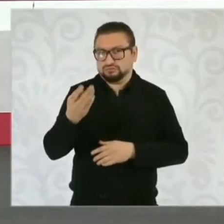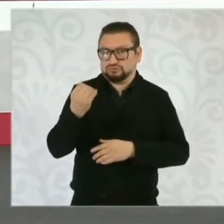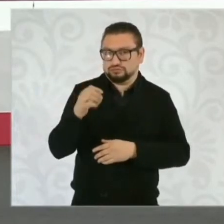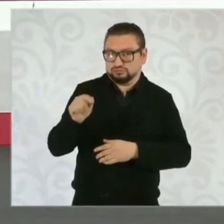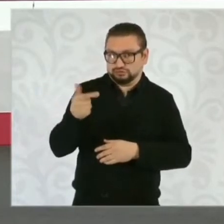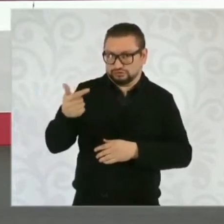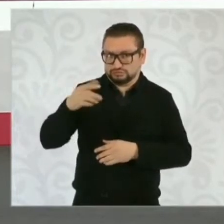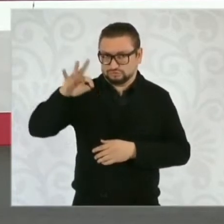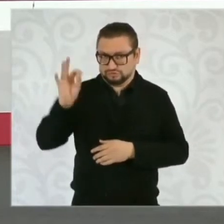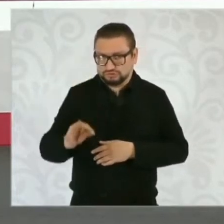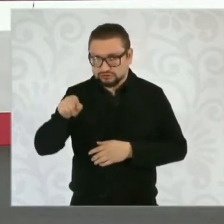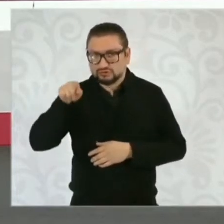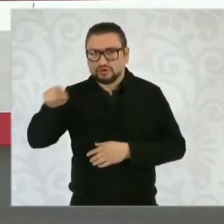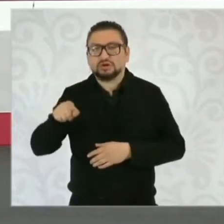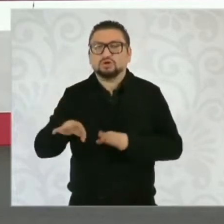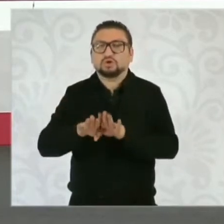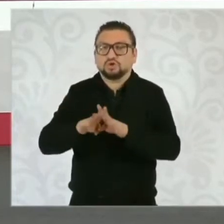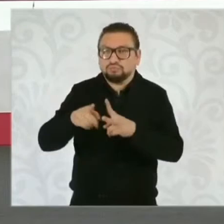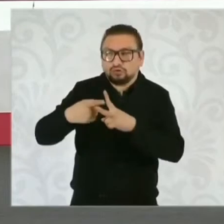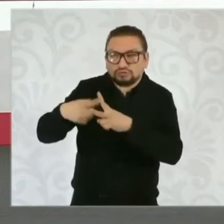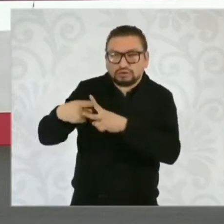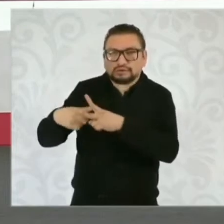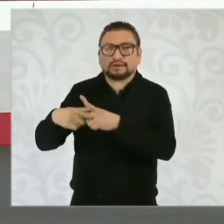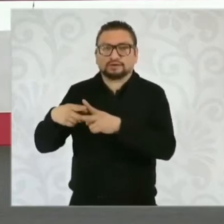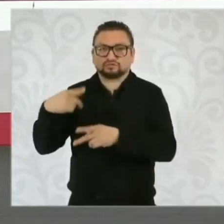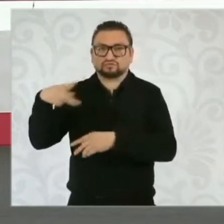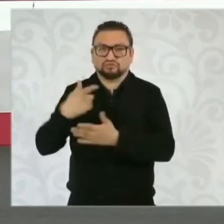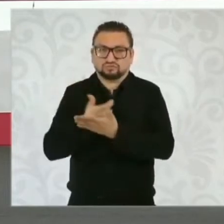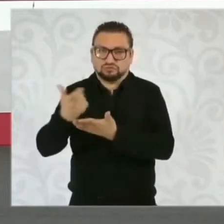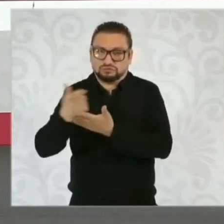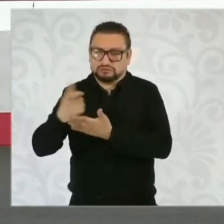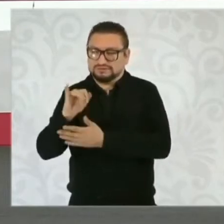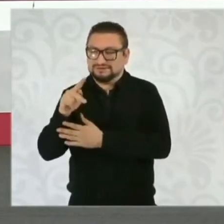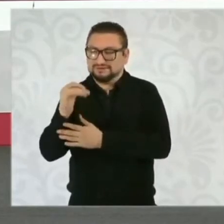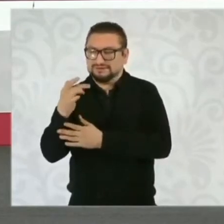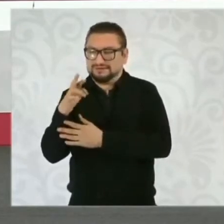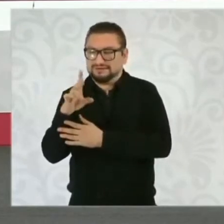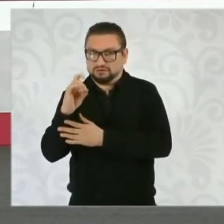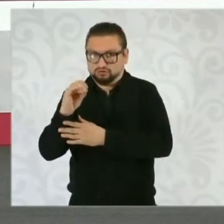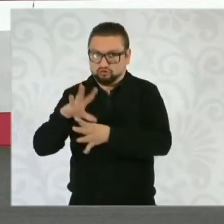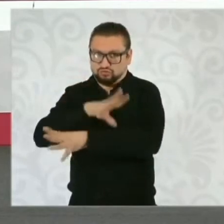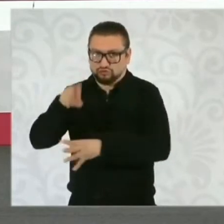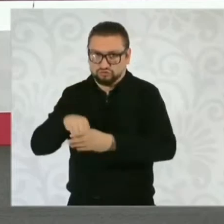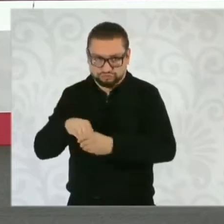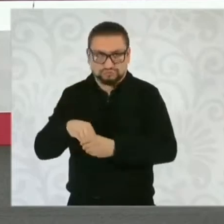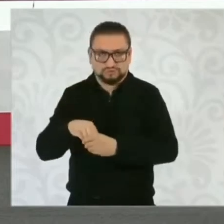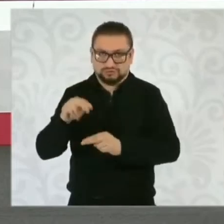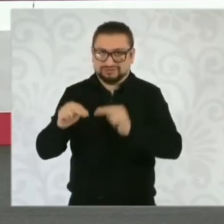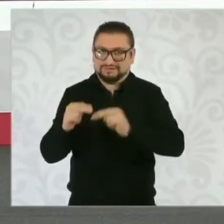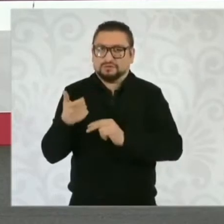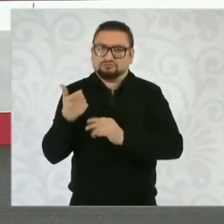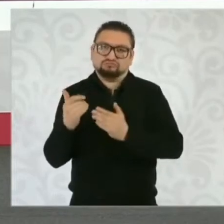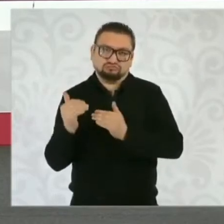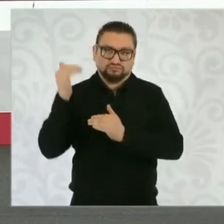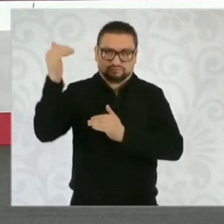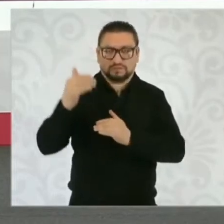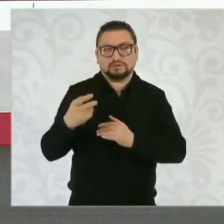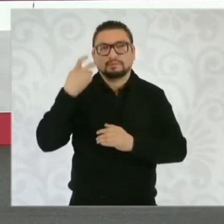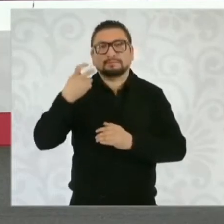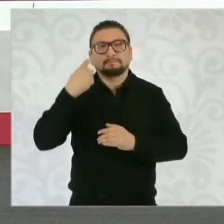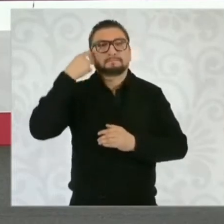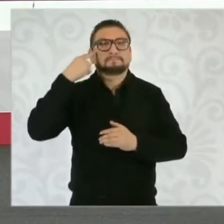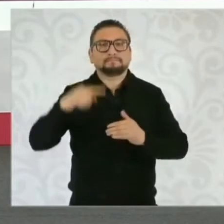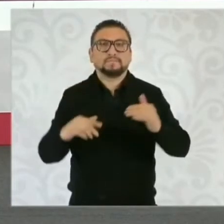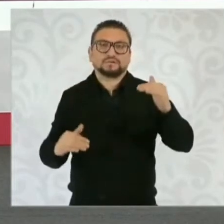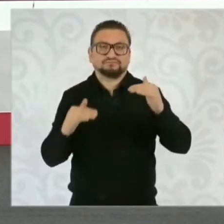del 9.7% será sobre su salario integrado, o sea, los de más altos ingresos. Es una medida, como se